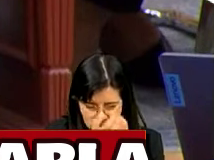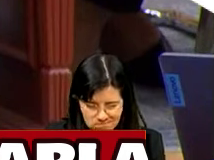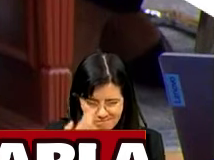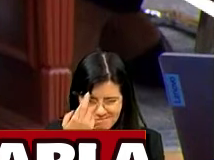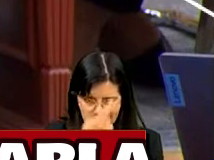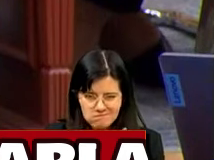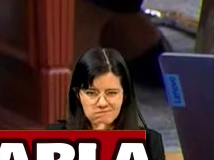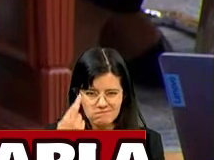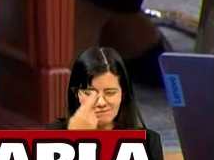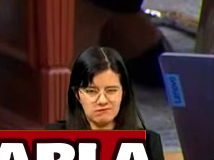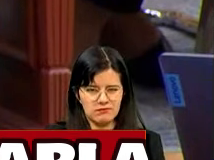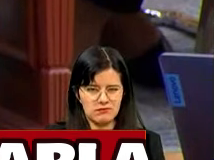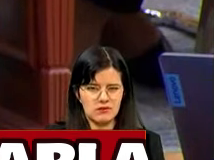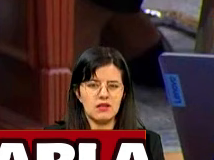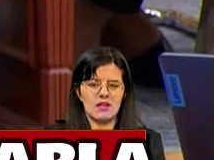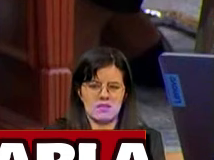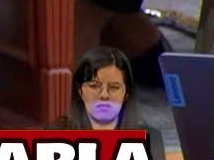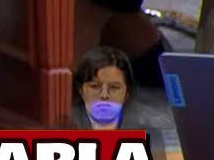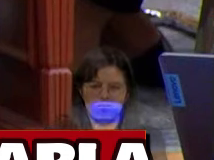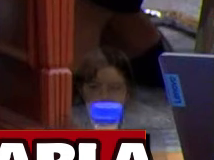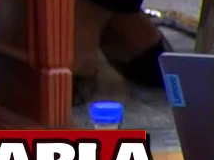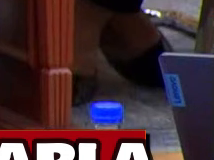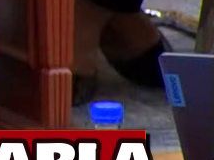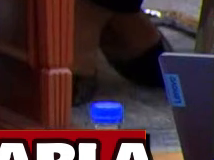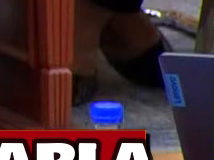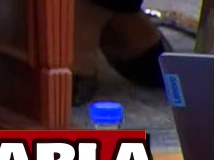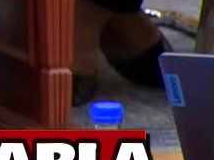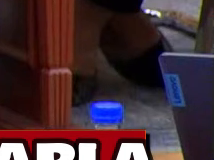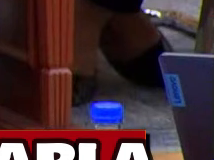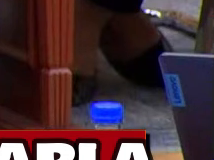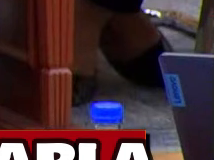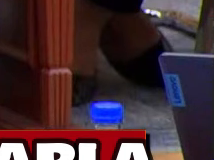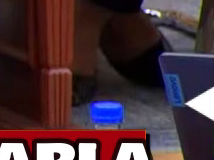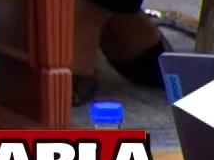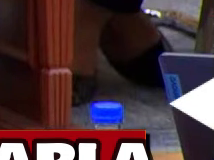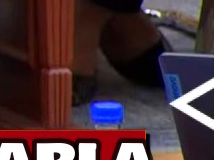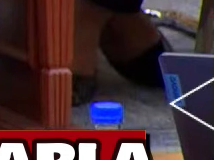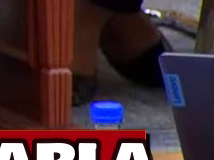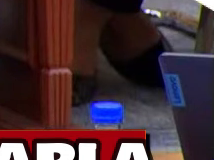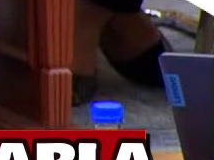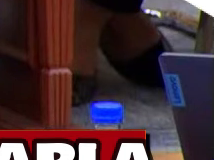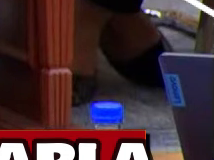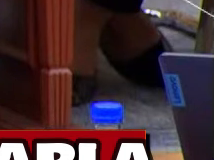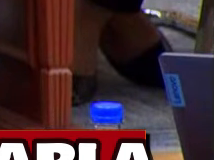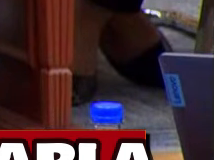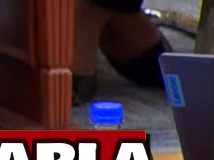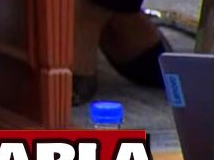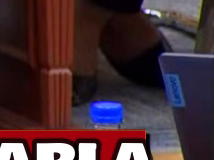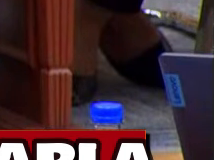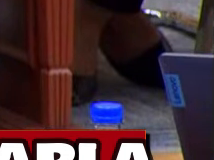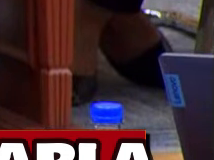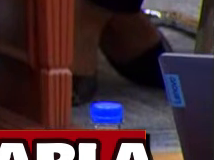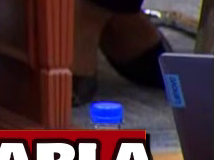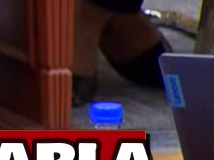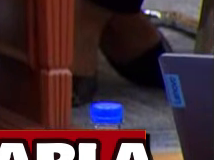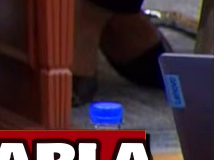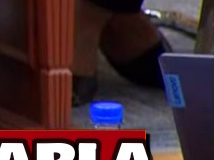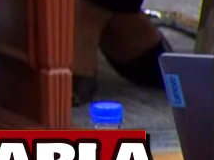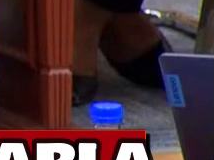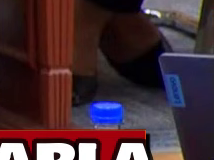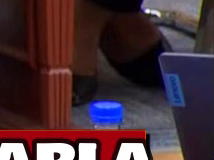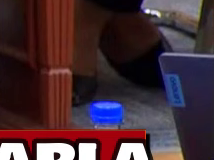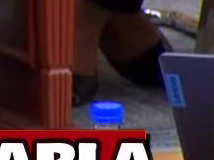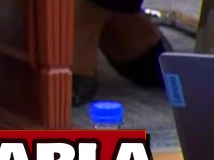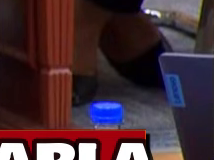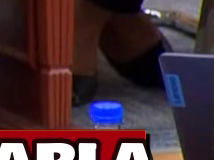pesar de haberlos detectado y de habérselos comunicado, a diferencia de un oficioso que se abrió en 2021,